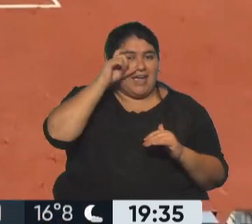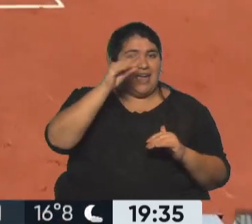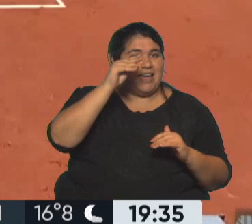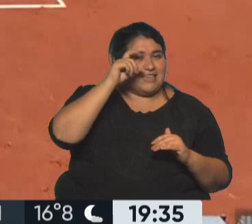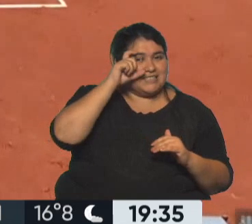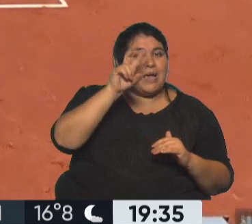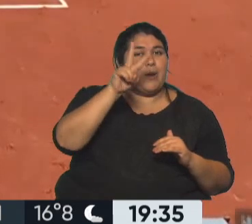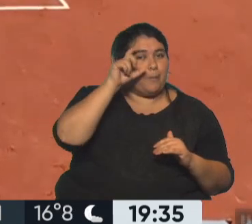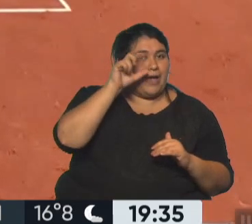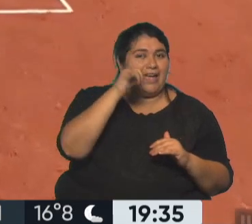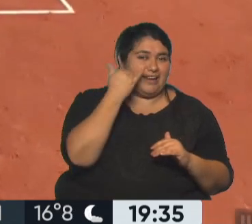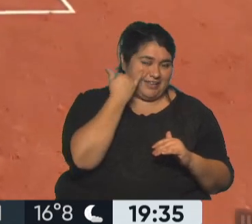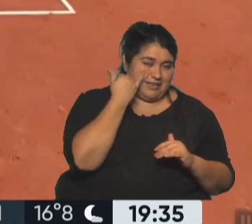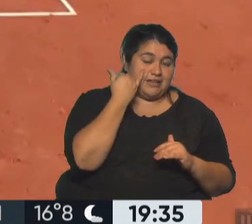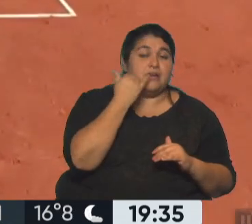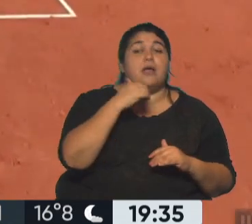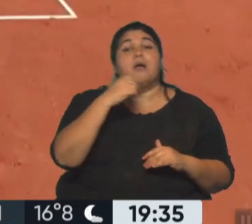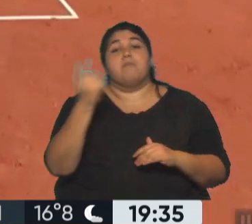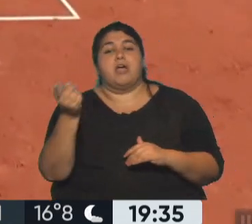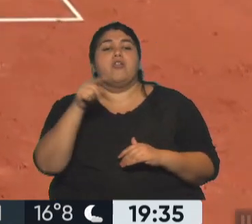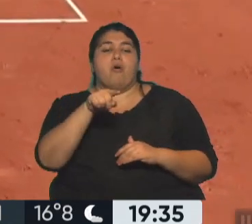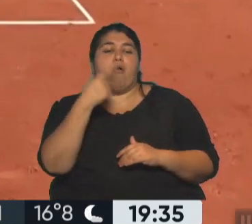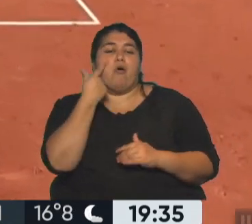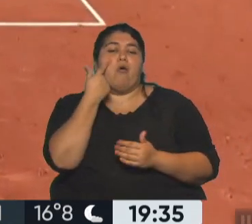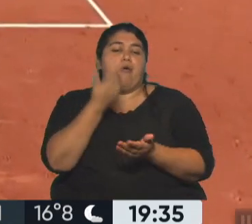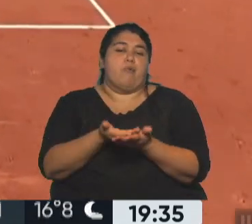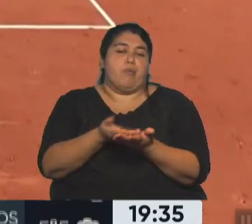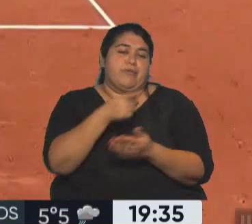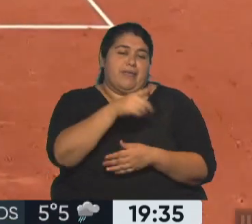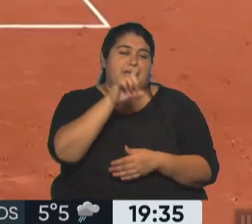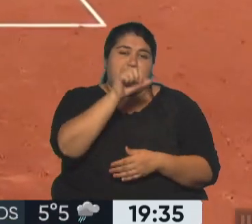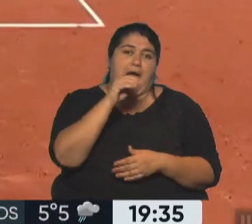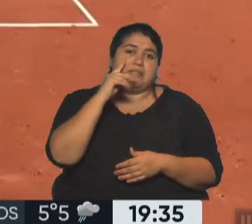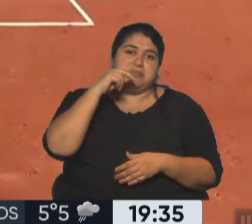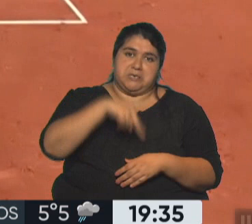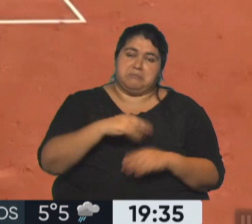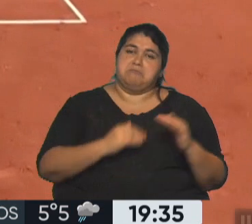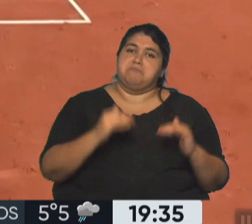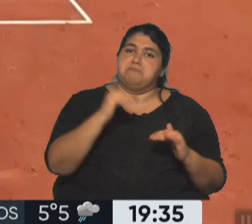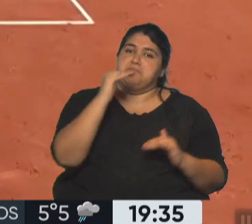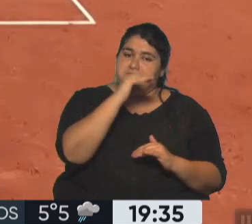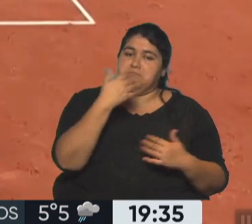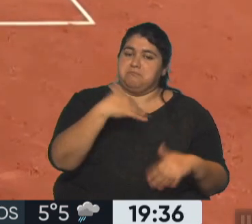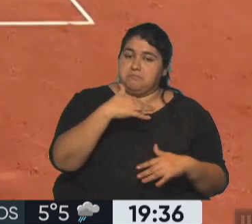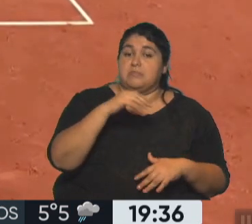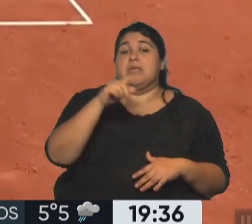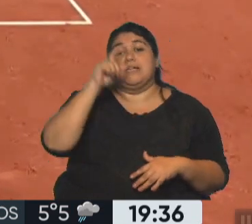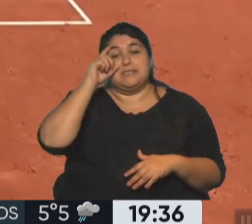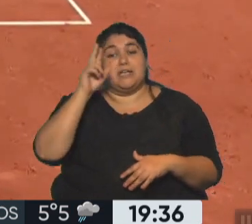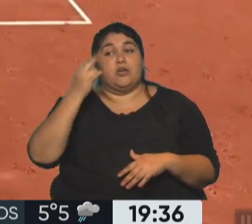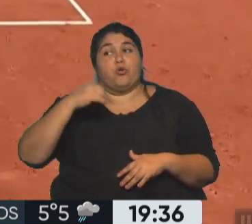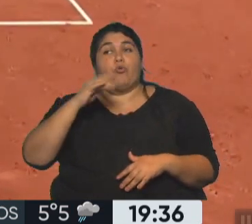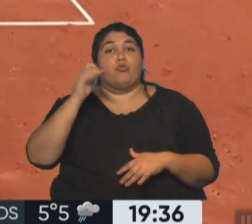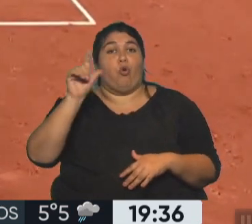un argentino más lejos. Pero hay que darle la posibilidad a Pedro Cachín, porque viene también en franquísimo ascenso. Cerúndolo había tenido muy buen torneo de Barcelona, el